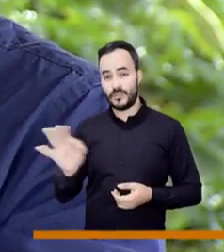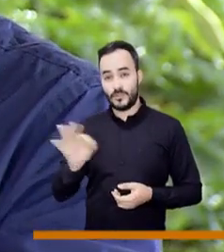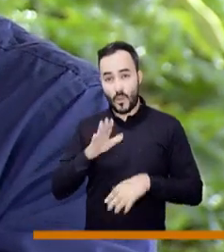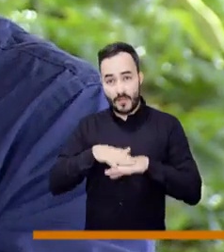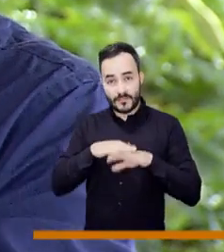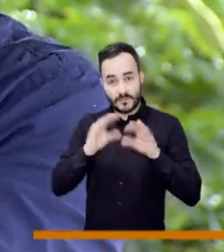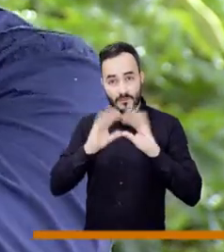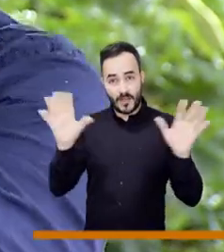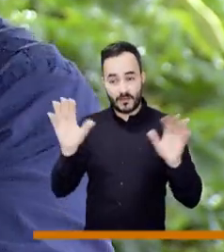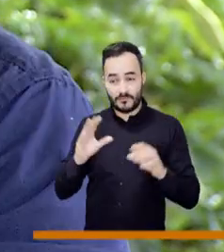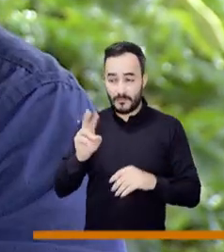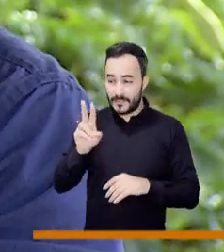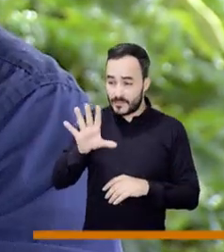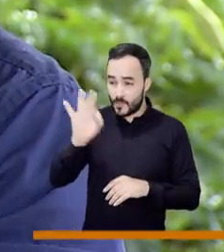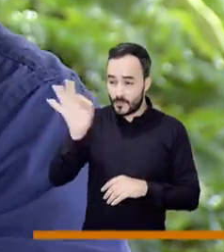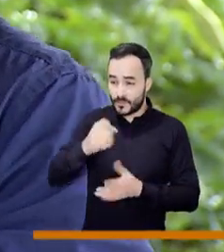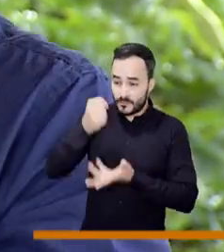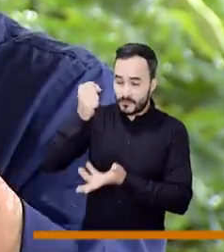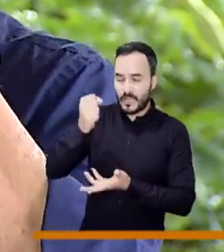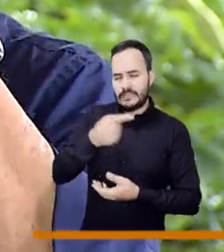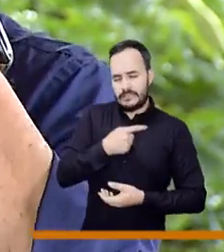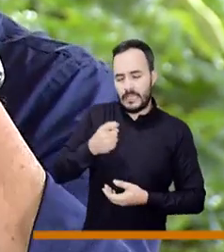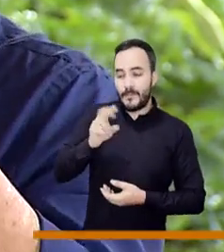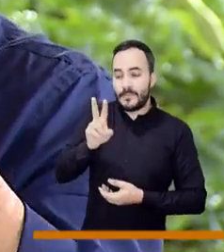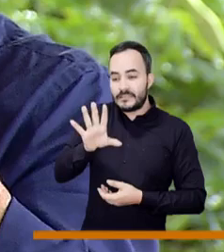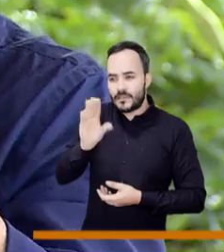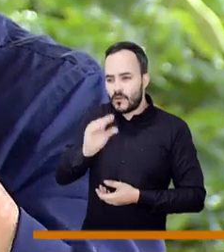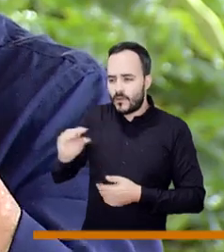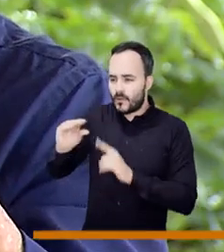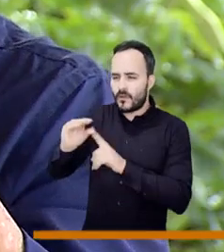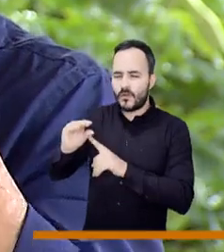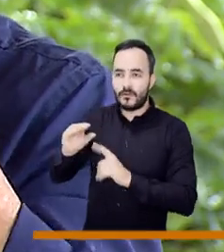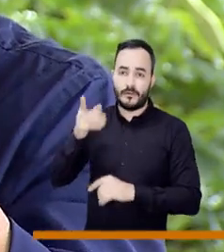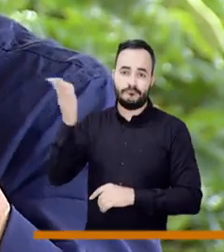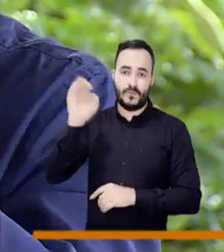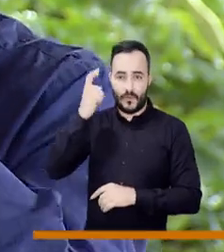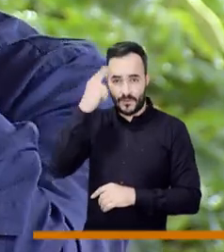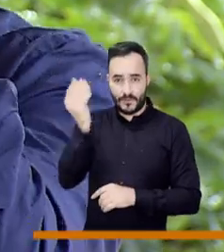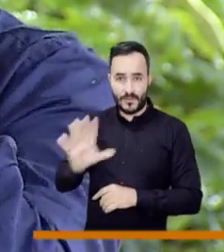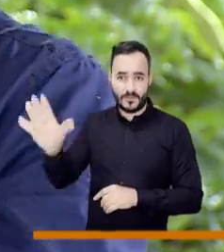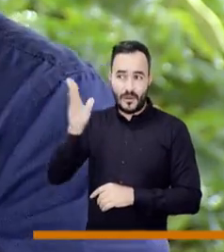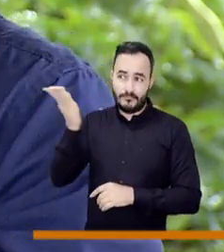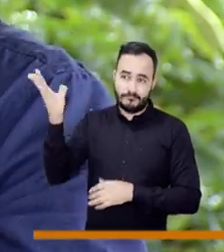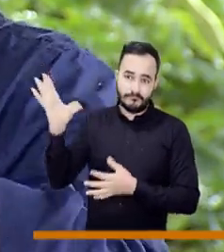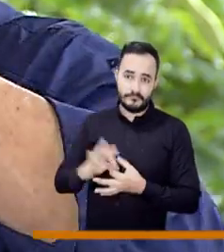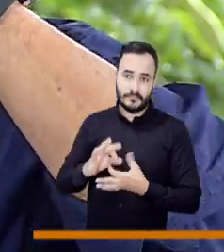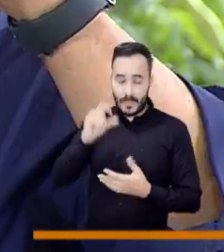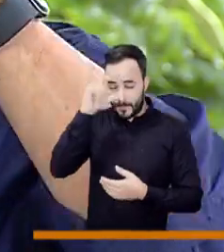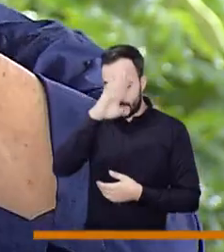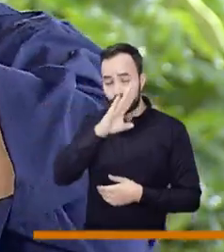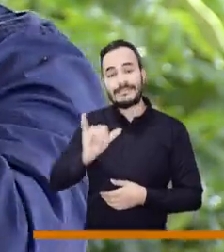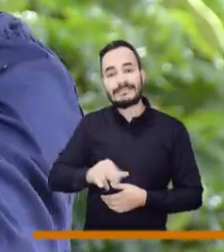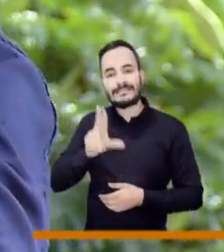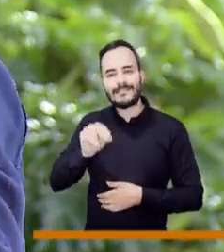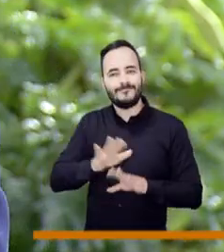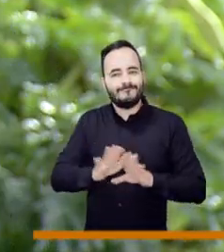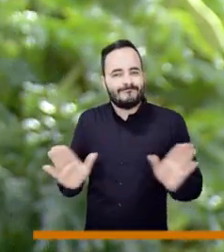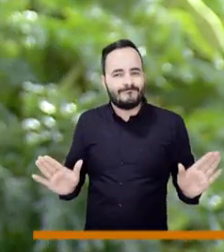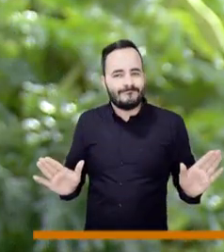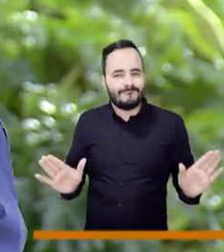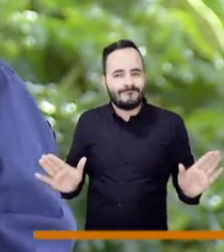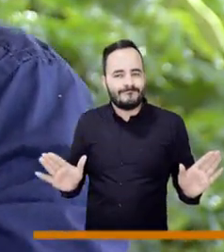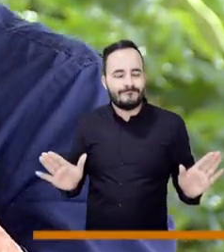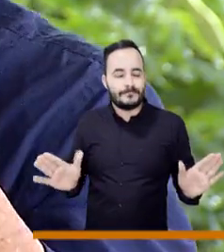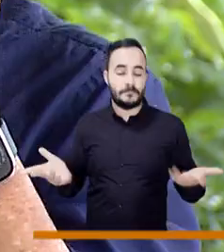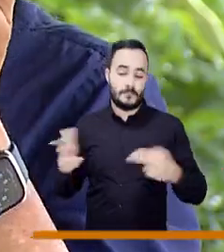presupuestos ordinarios de Medellín depende del gobierno nacional y vienen mínimo 4 obras que vamos a necesitar del gobierno nacional, nos guste Petro o no nos